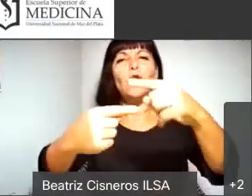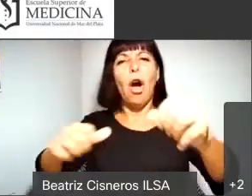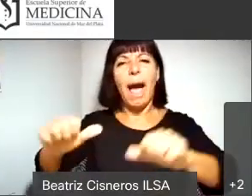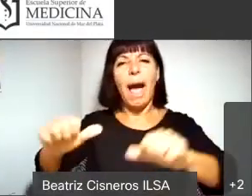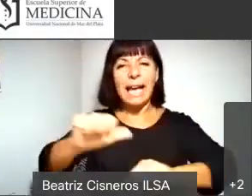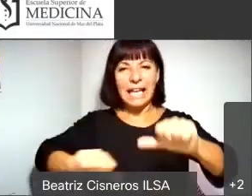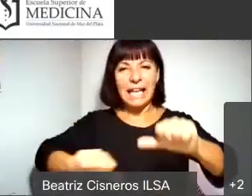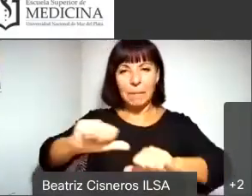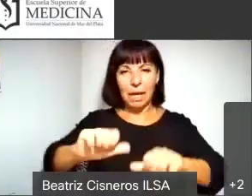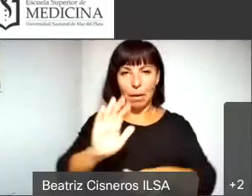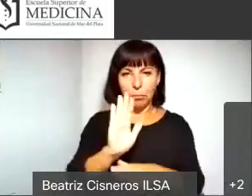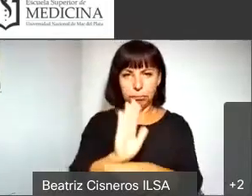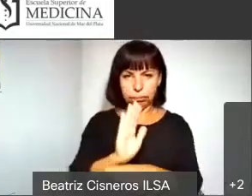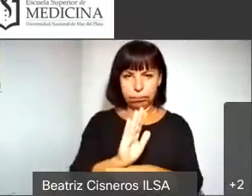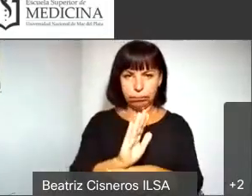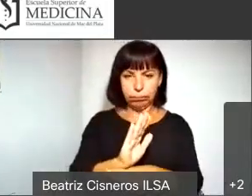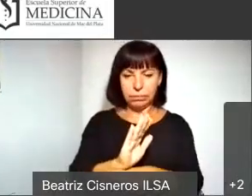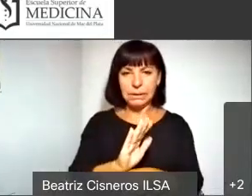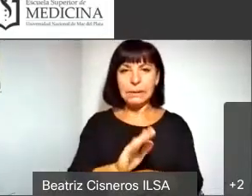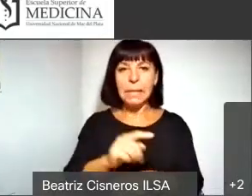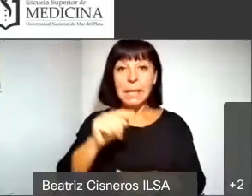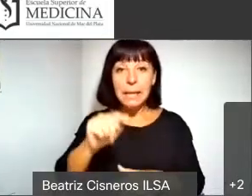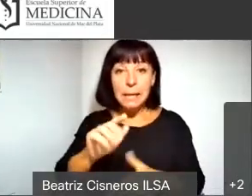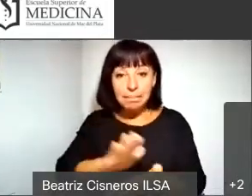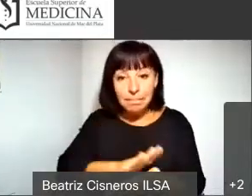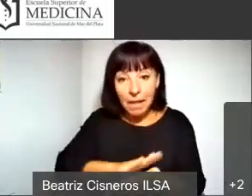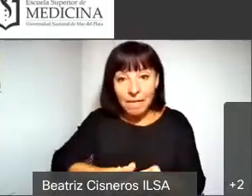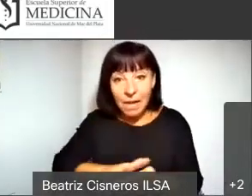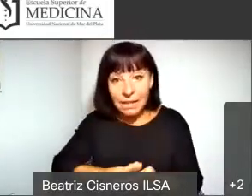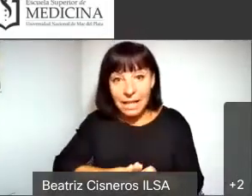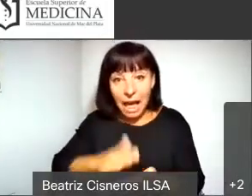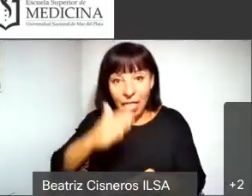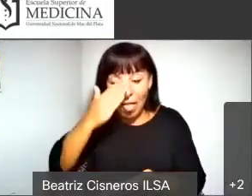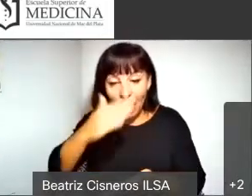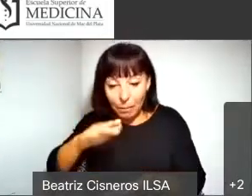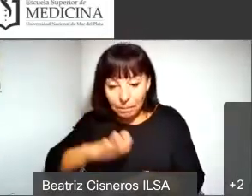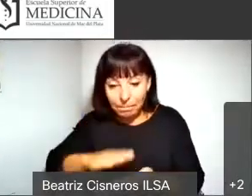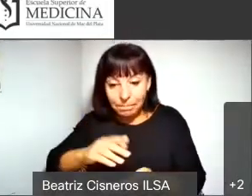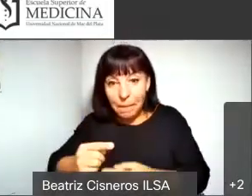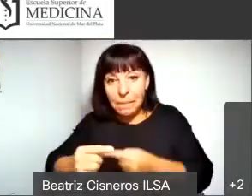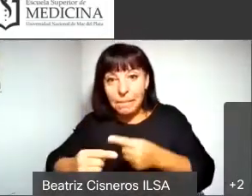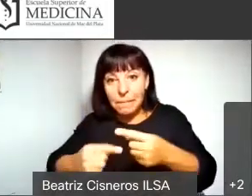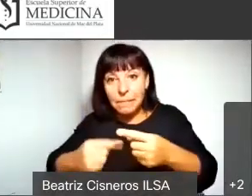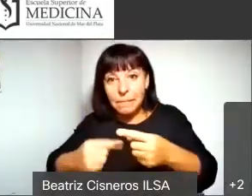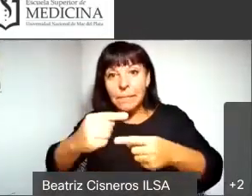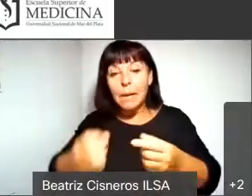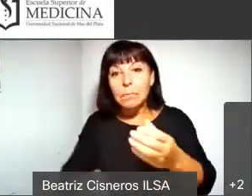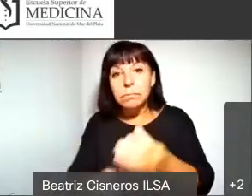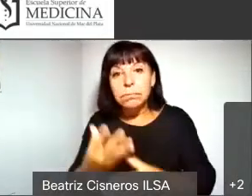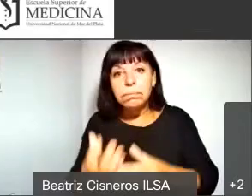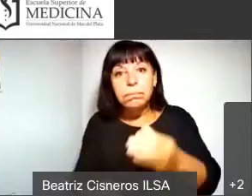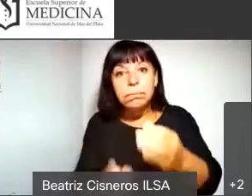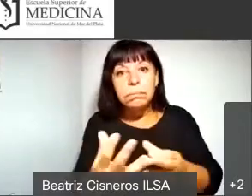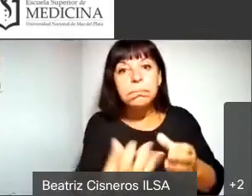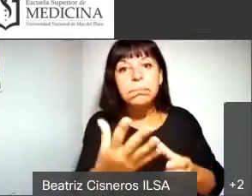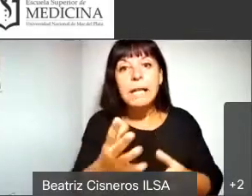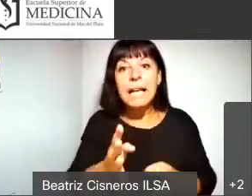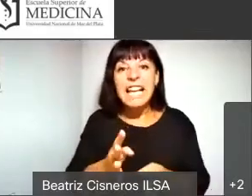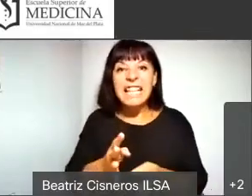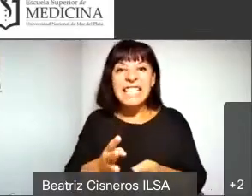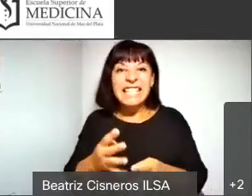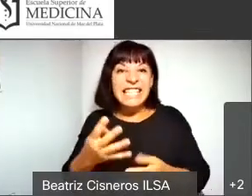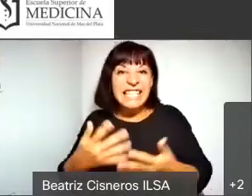A partir de los mismos es que se gestaron y aparecieron sistemas que también están formados